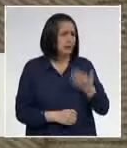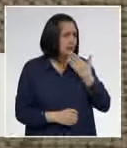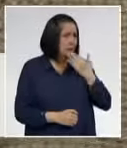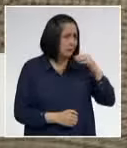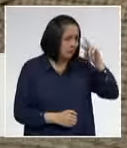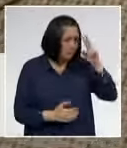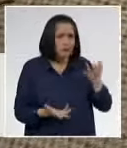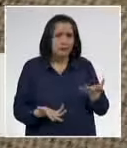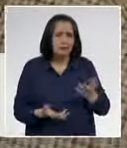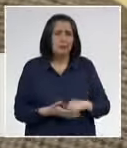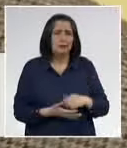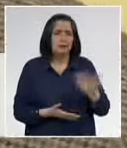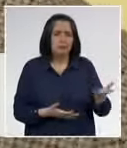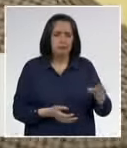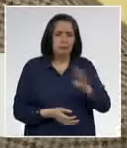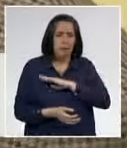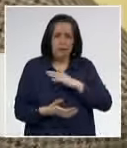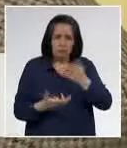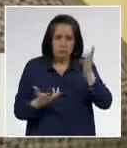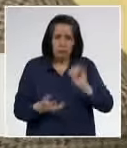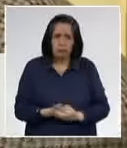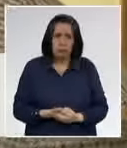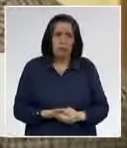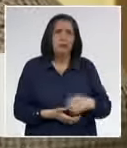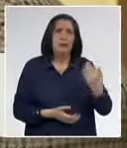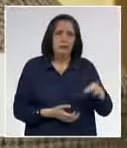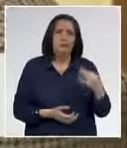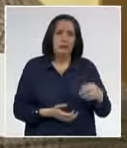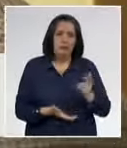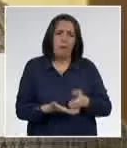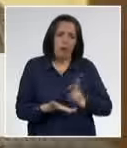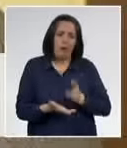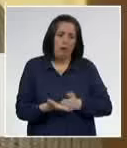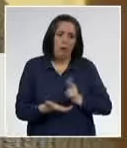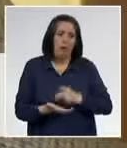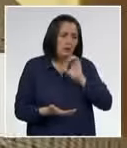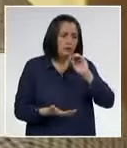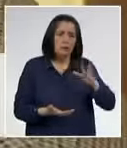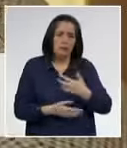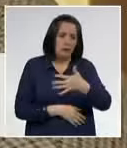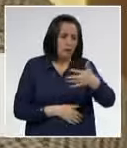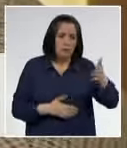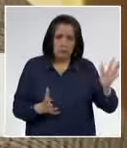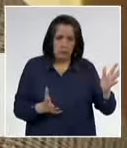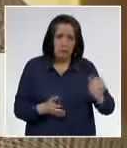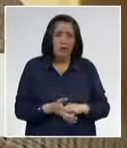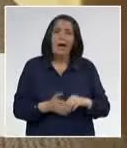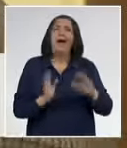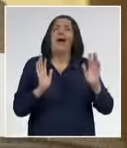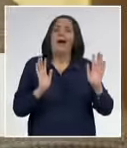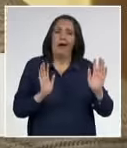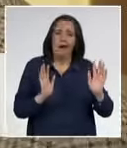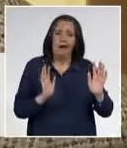de escuchar. Bueno, los malvados que se pasan Luis. La vida diciendo que cualquier cosa que pudiera haber...